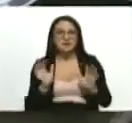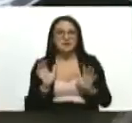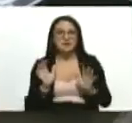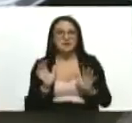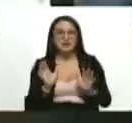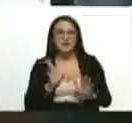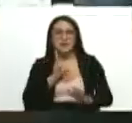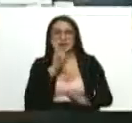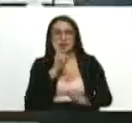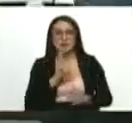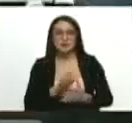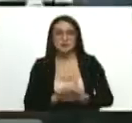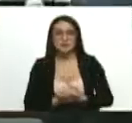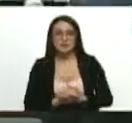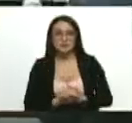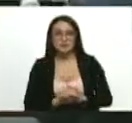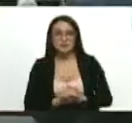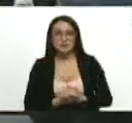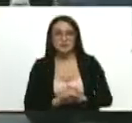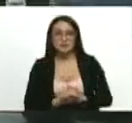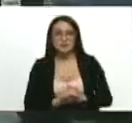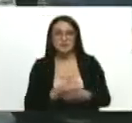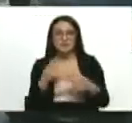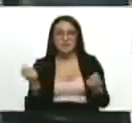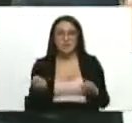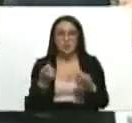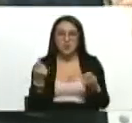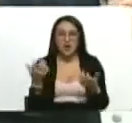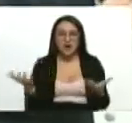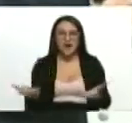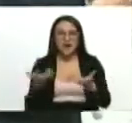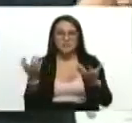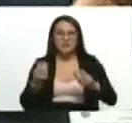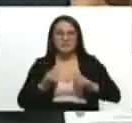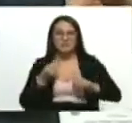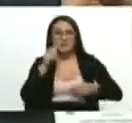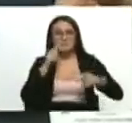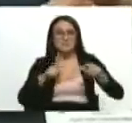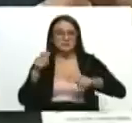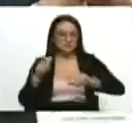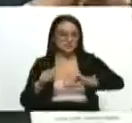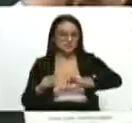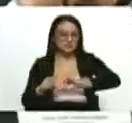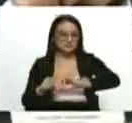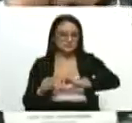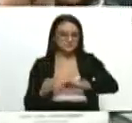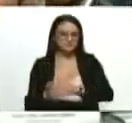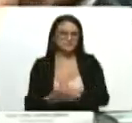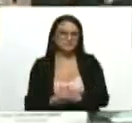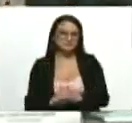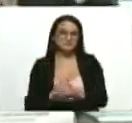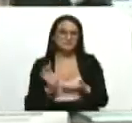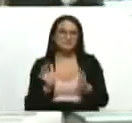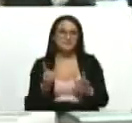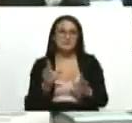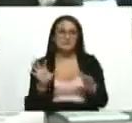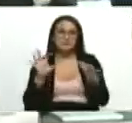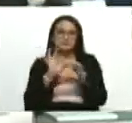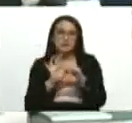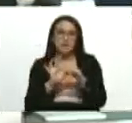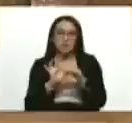lesa humanidad, como promover la quema viva de una persona por su presunta